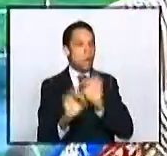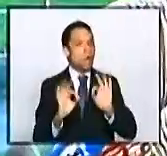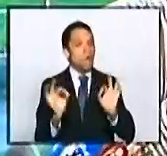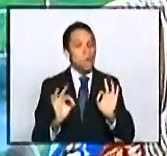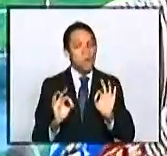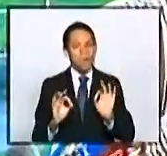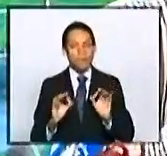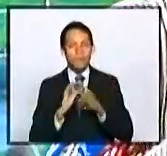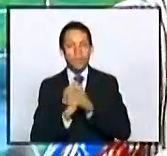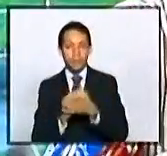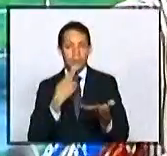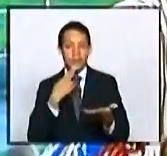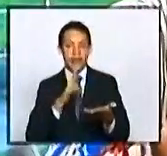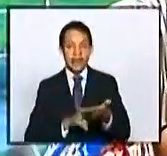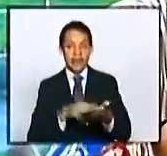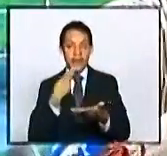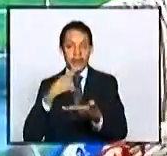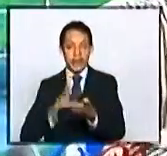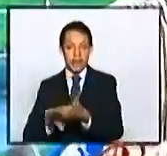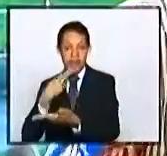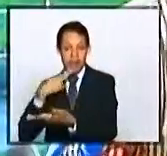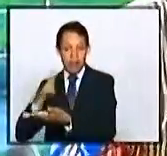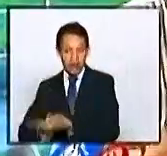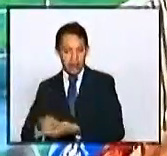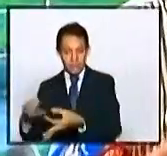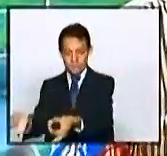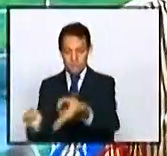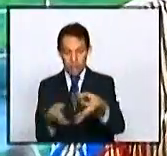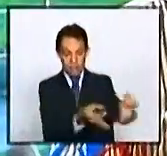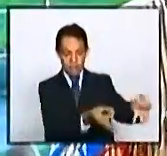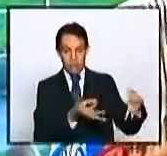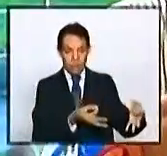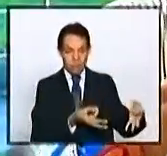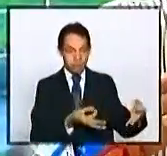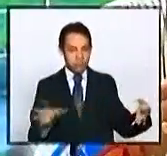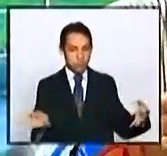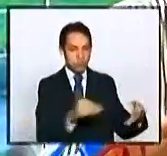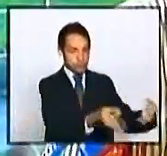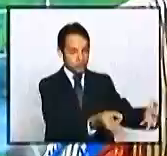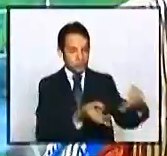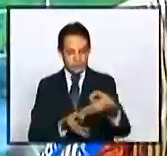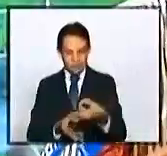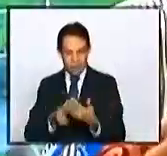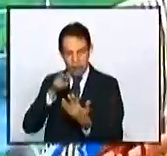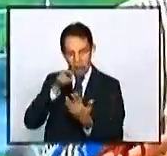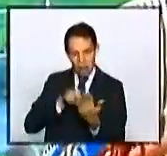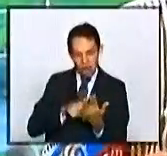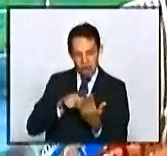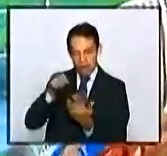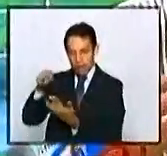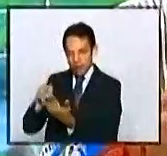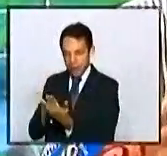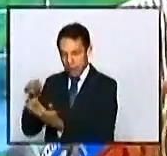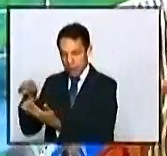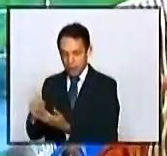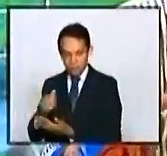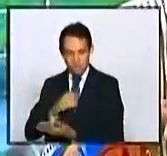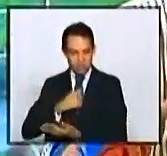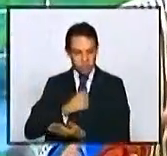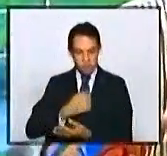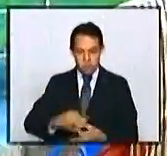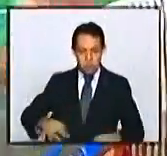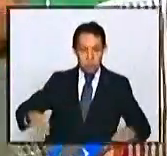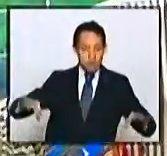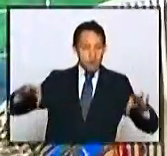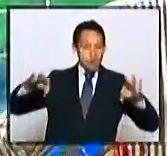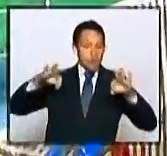le entregamos estas cartas a él, el regalo de cumpleaños, en la terapia, y él empezó a leer y empezó a ver lo importante que era